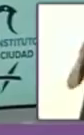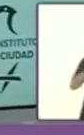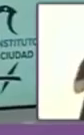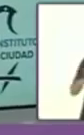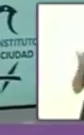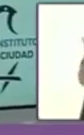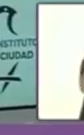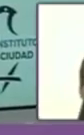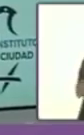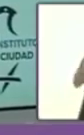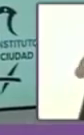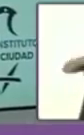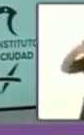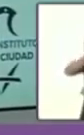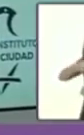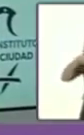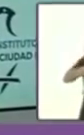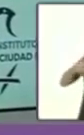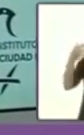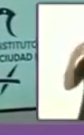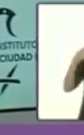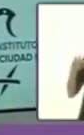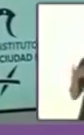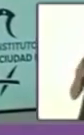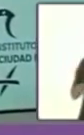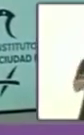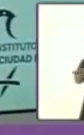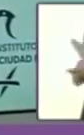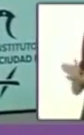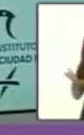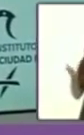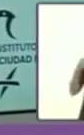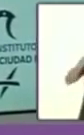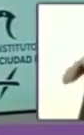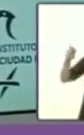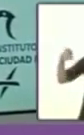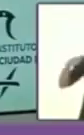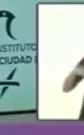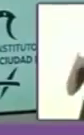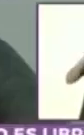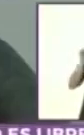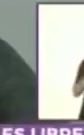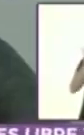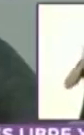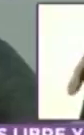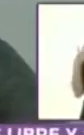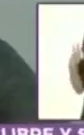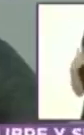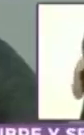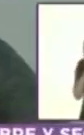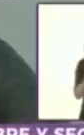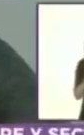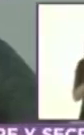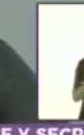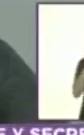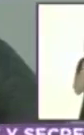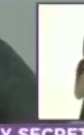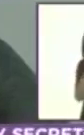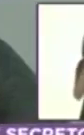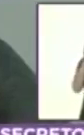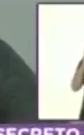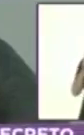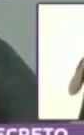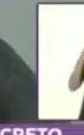cosas diferentes porque eran prácticamente espejo uno del otro, y ahora así lo han sido, Mariana, incluso en lo legislativo. Mariana Boy ahora dice que